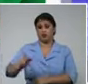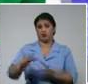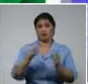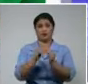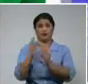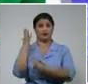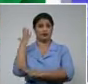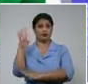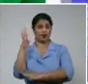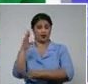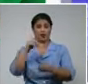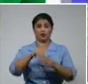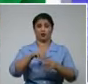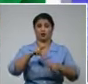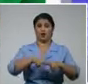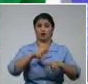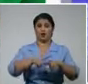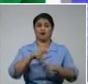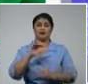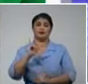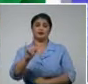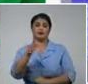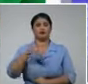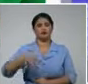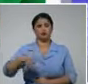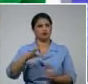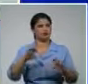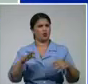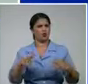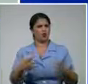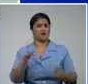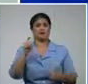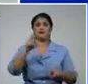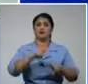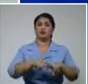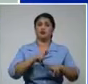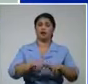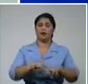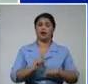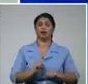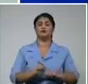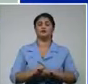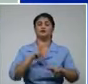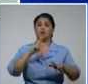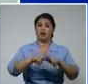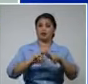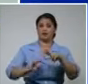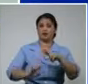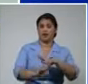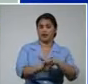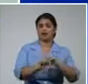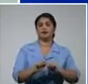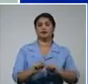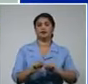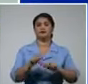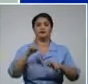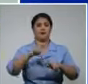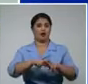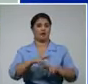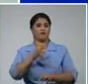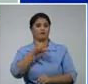de los 8, los municipios de Centro Habana, Habana del Este, Habana Vieja,